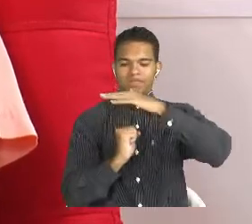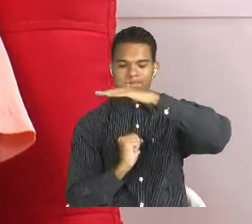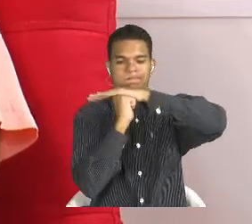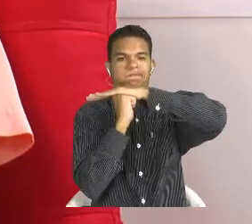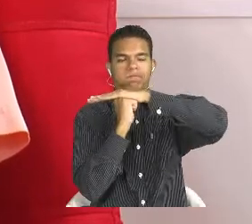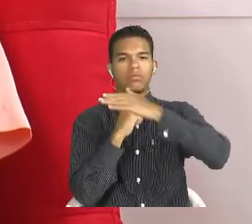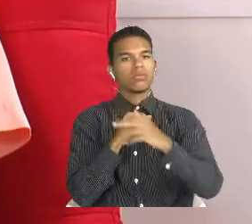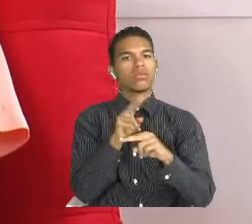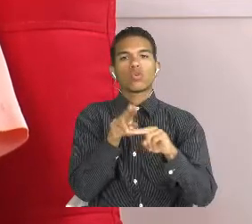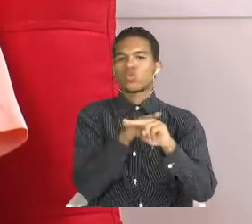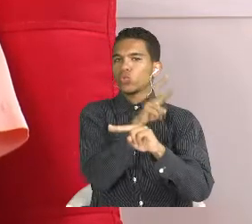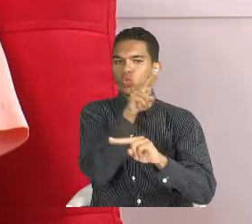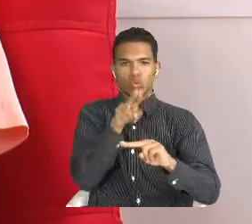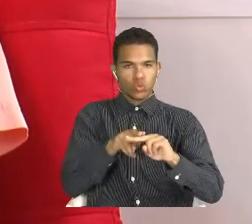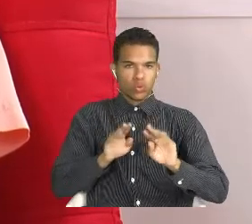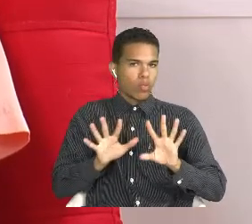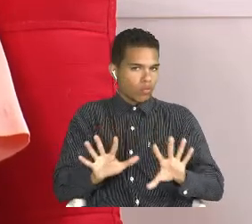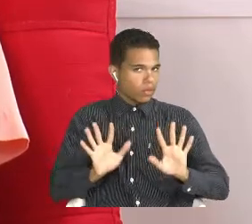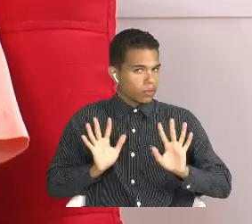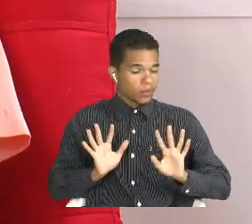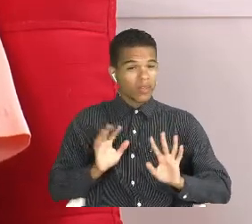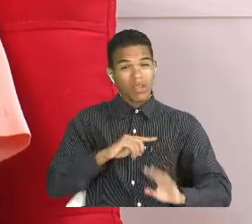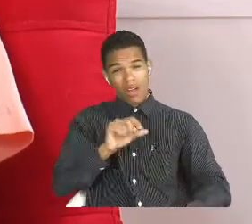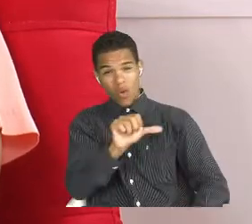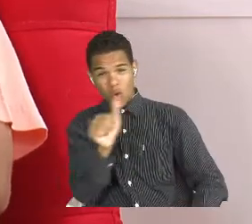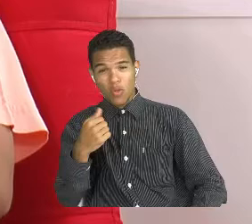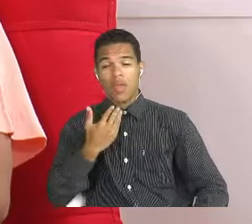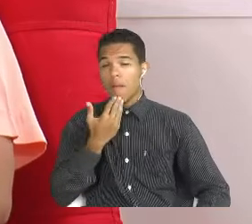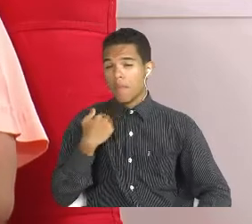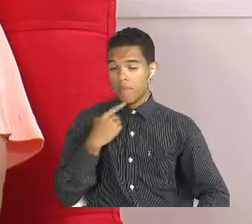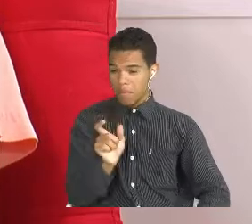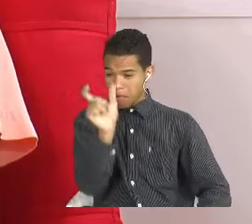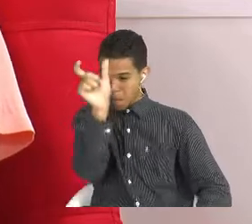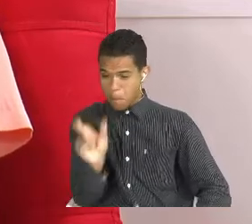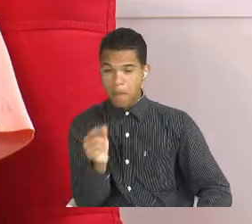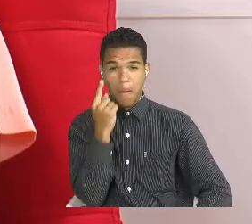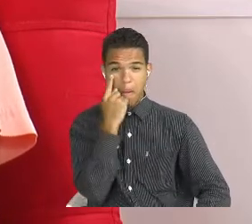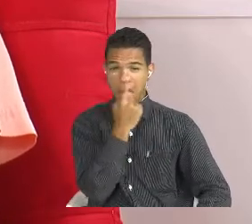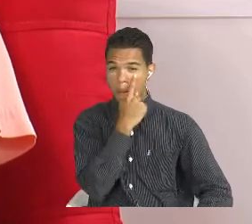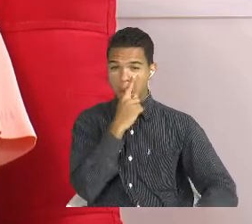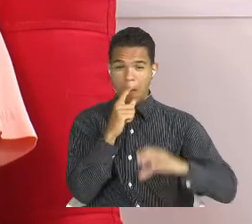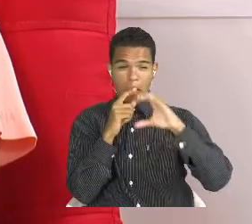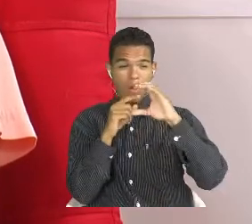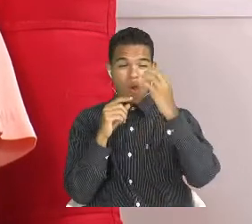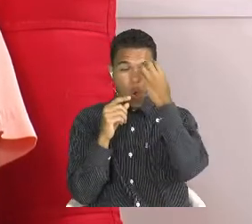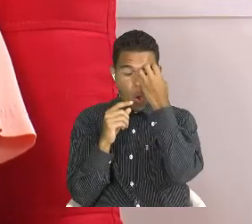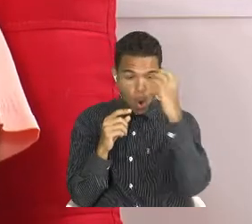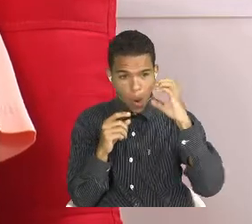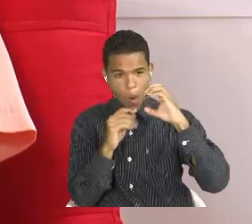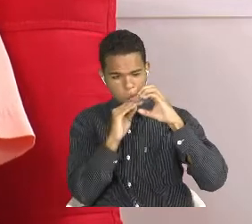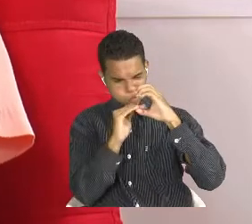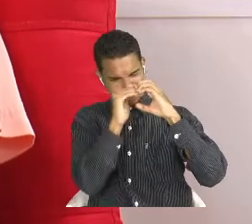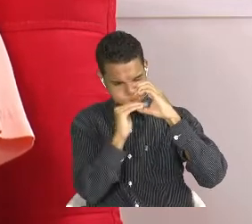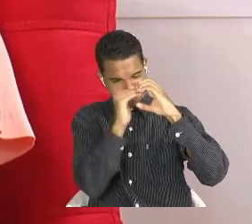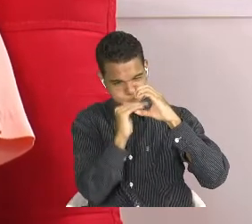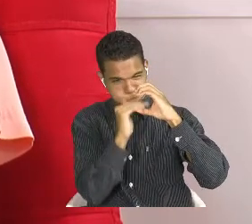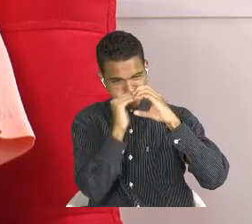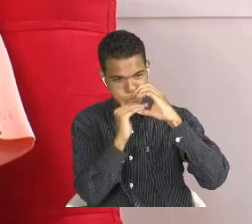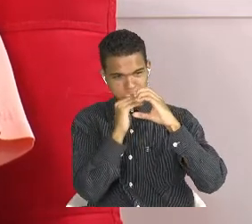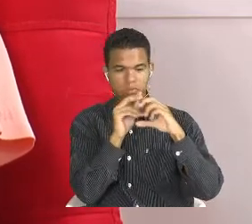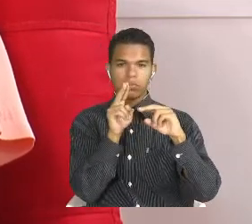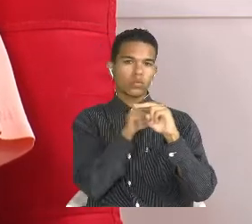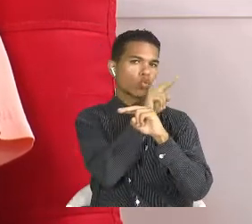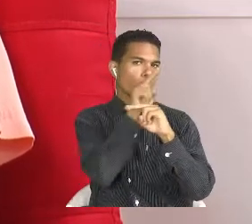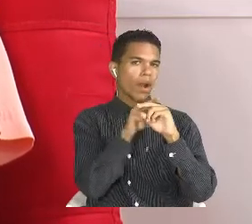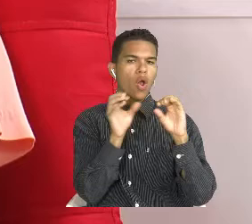alteración del glaucoma puede tener una persona la presión normal o como puede tener la presión elevada. Entonces, igual en la consulta y en el